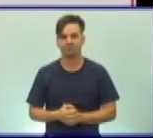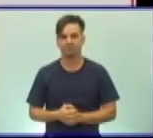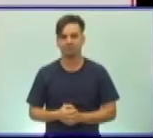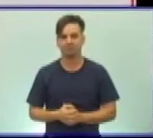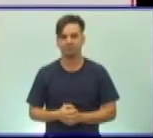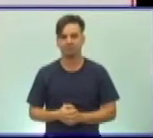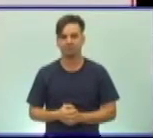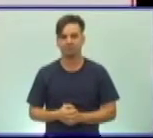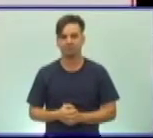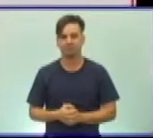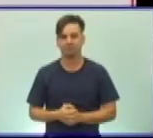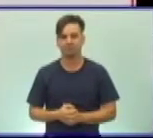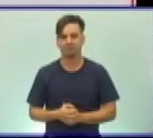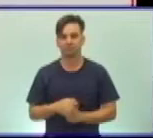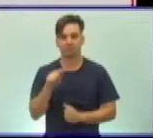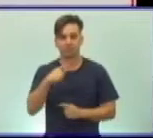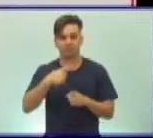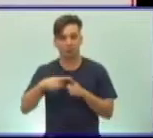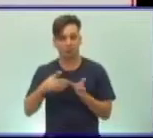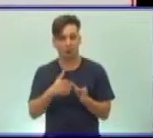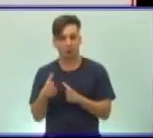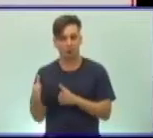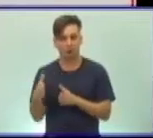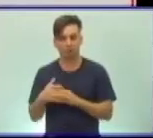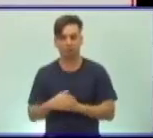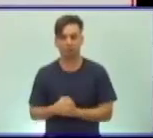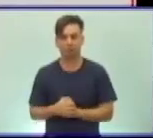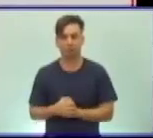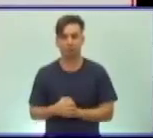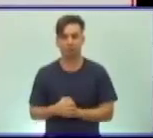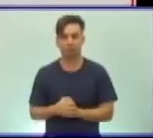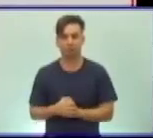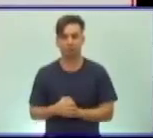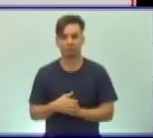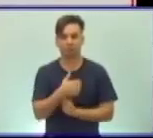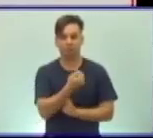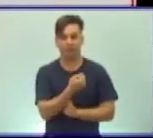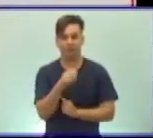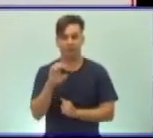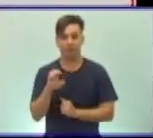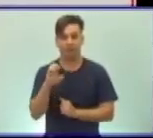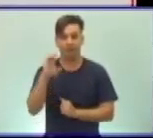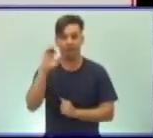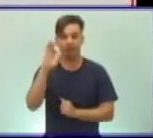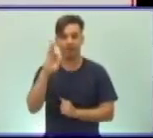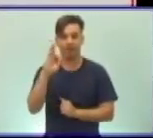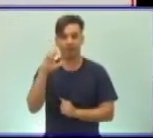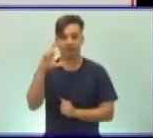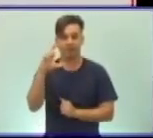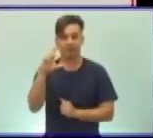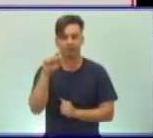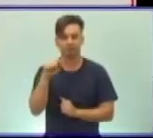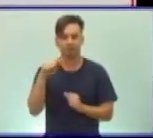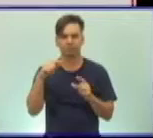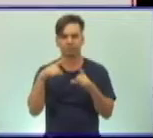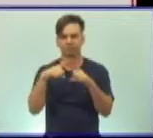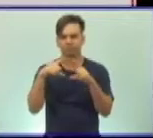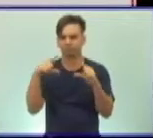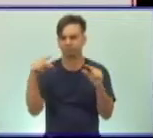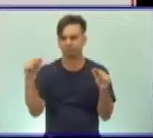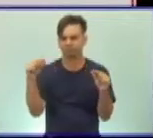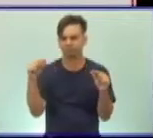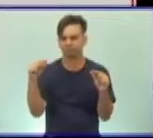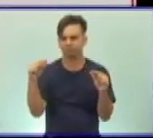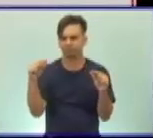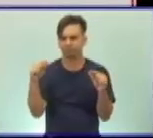También tienes que el trapecio AEFC es rectángulo, pero ahora las bases son